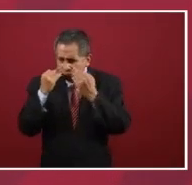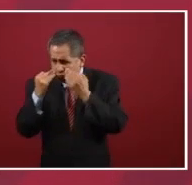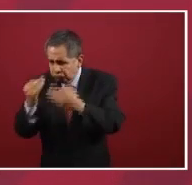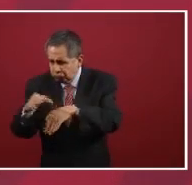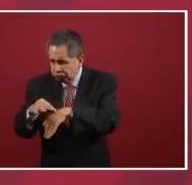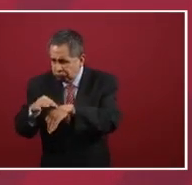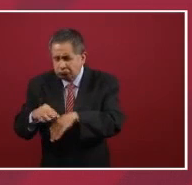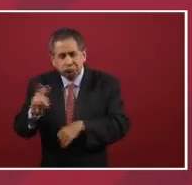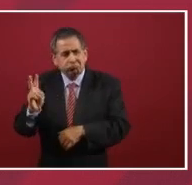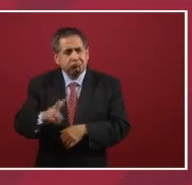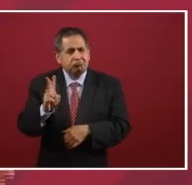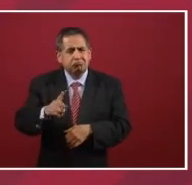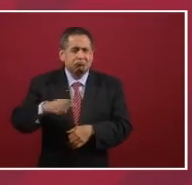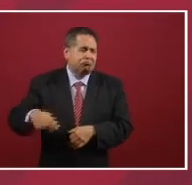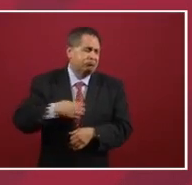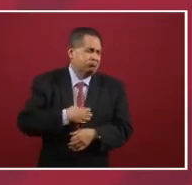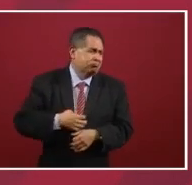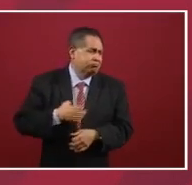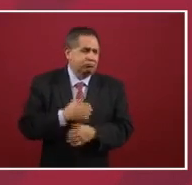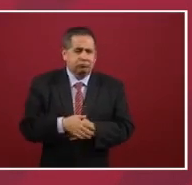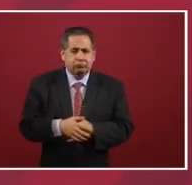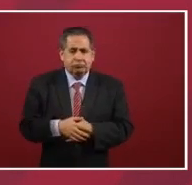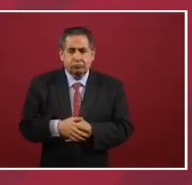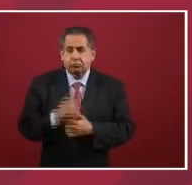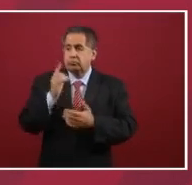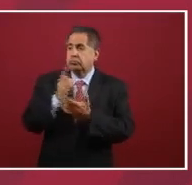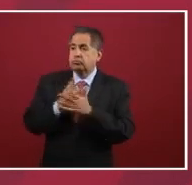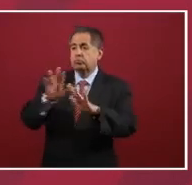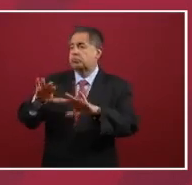porque no solo voy a los actos